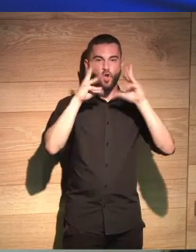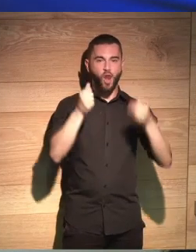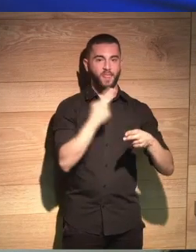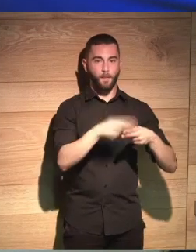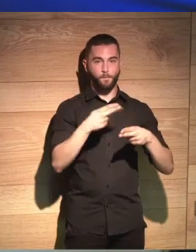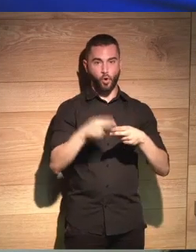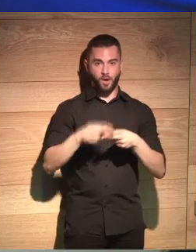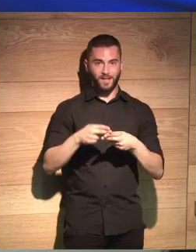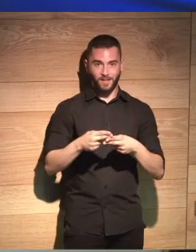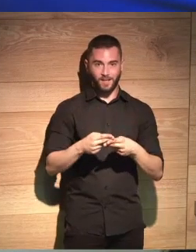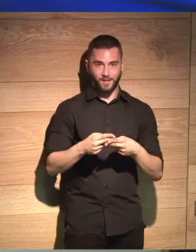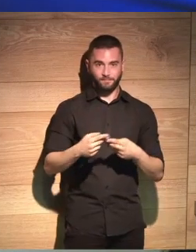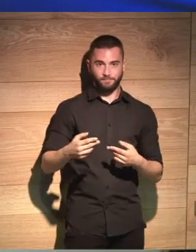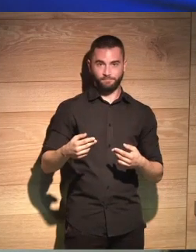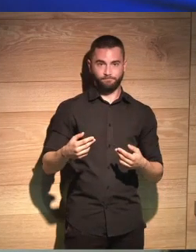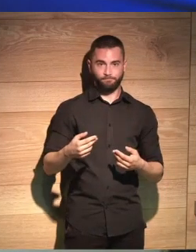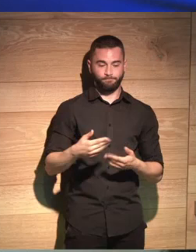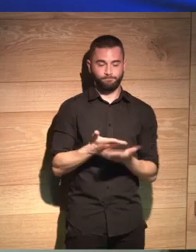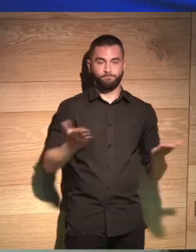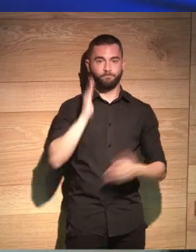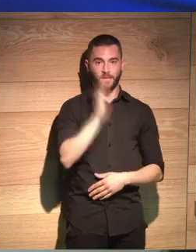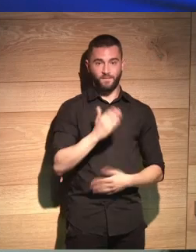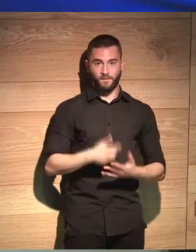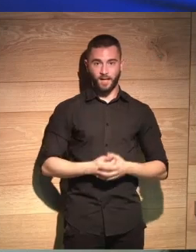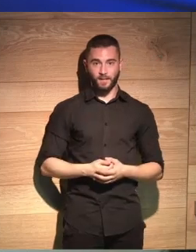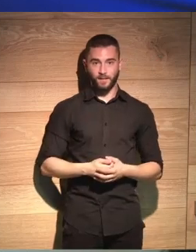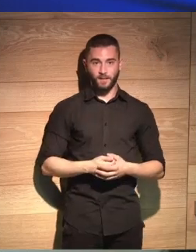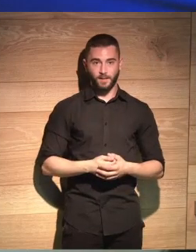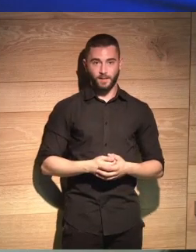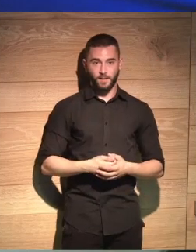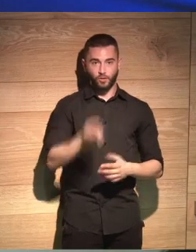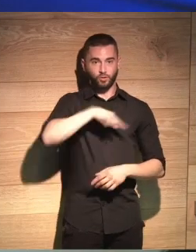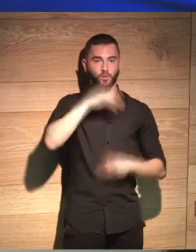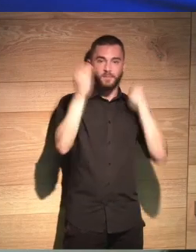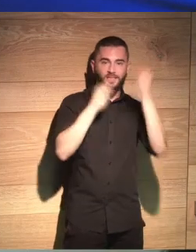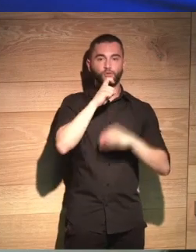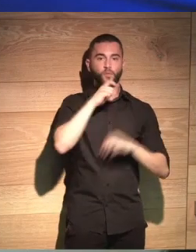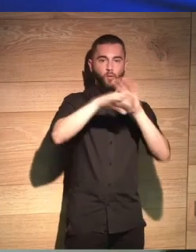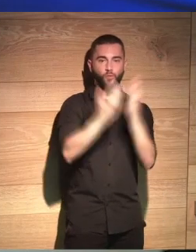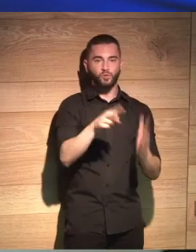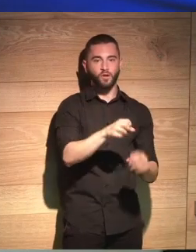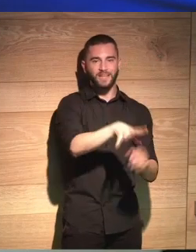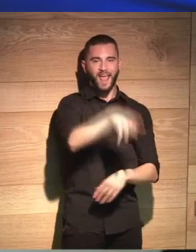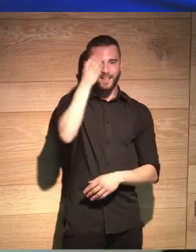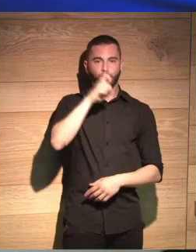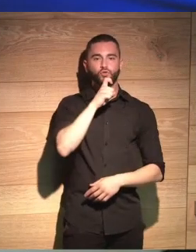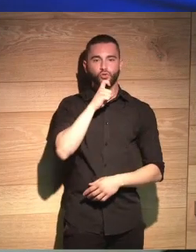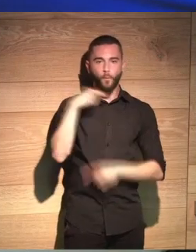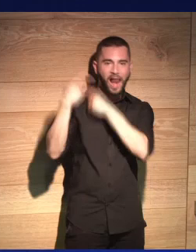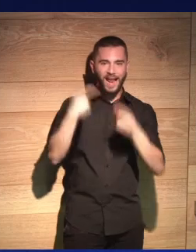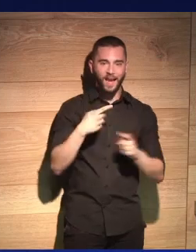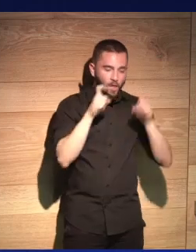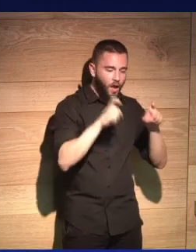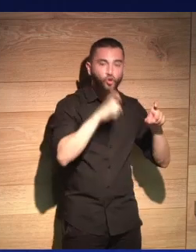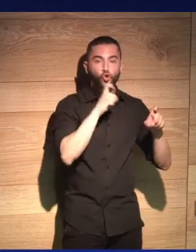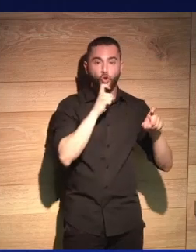que nos circunda, cómo la articulamos y cómo legamos esa articulación del mundo a las generaciones más